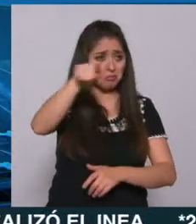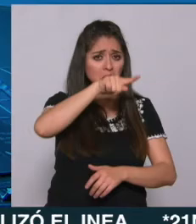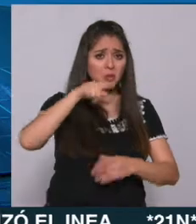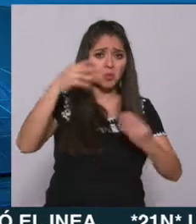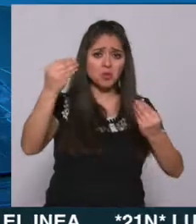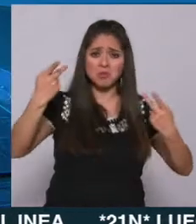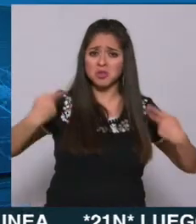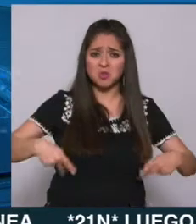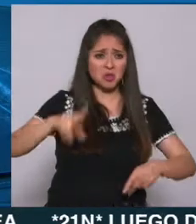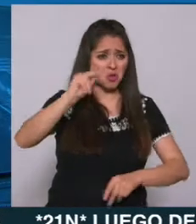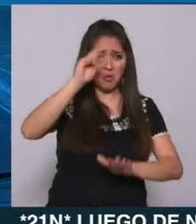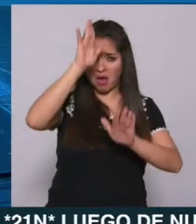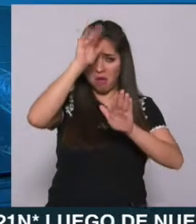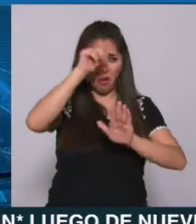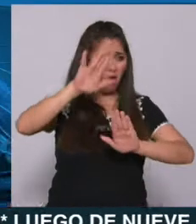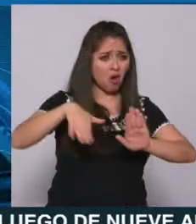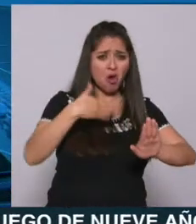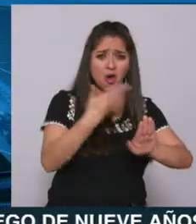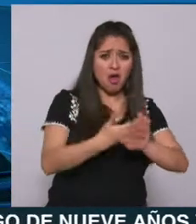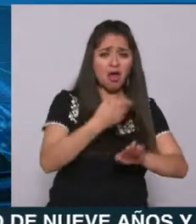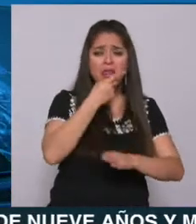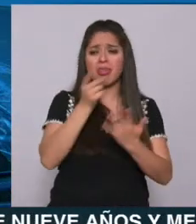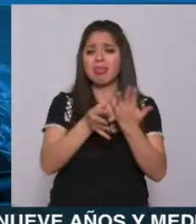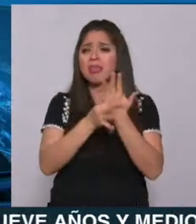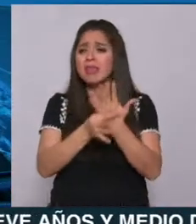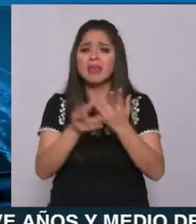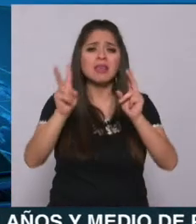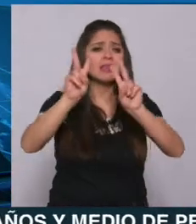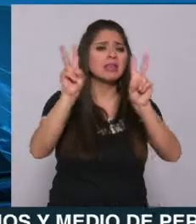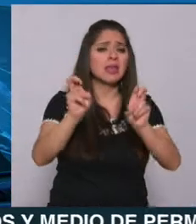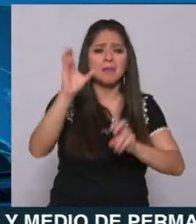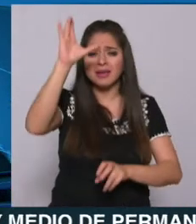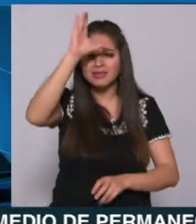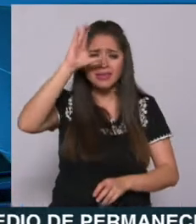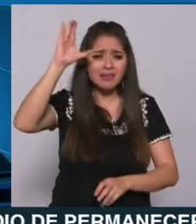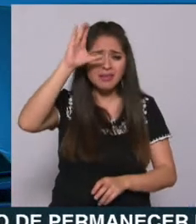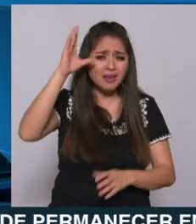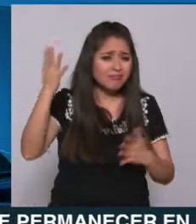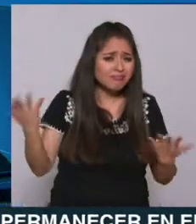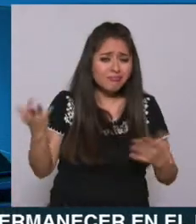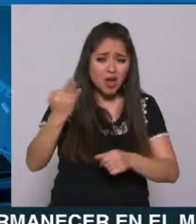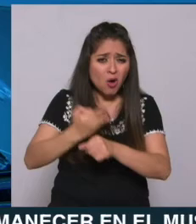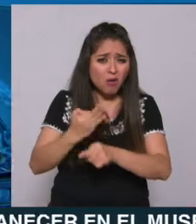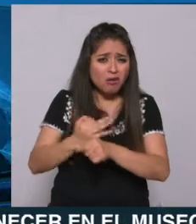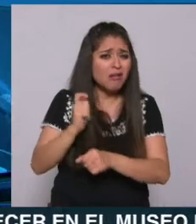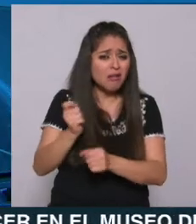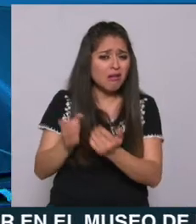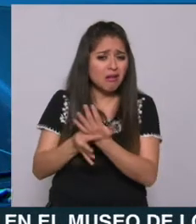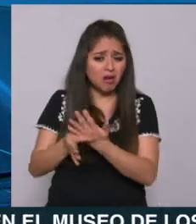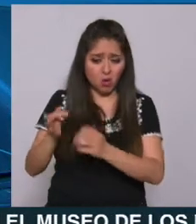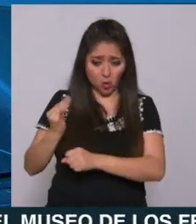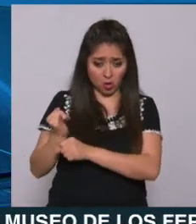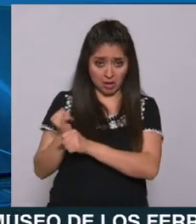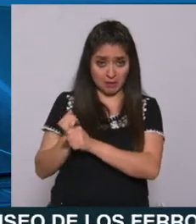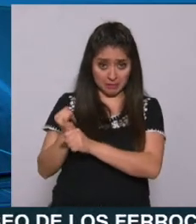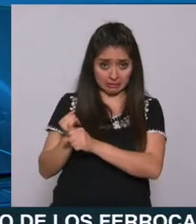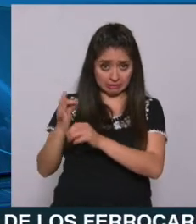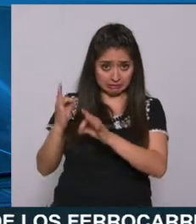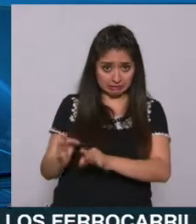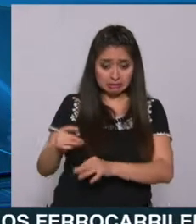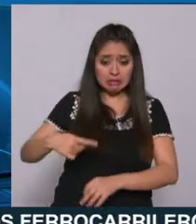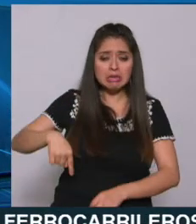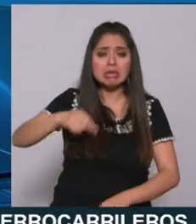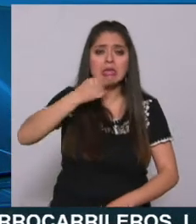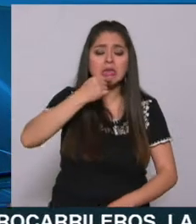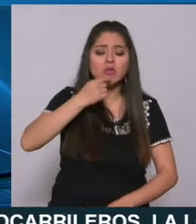mucho de evidencia científica y la evidencia científica más reciente nos dice que los niños se toman su identidad